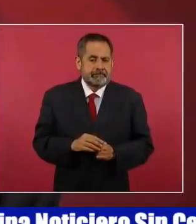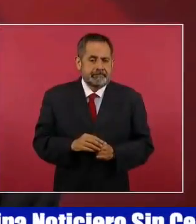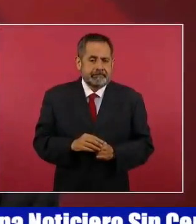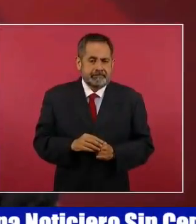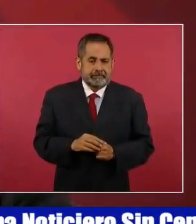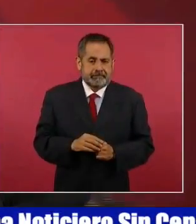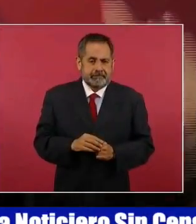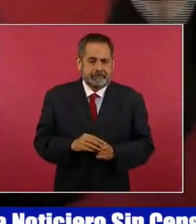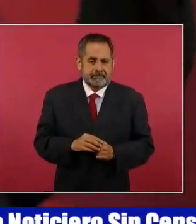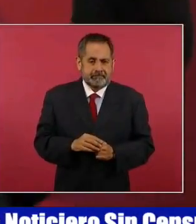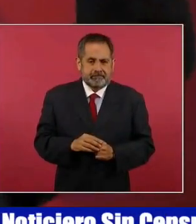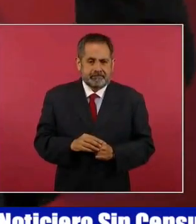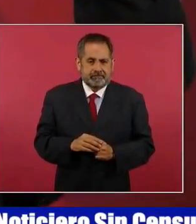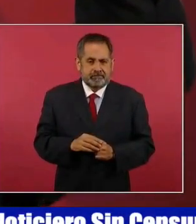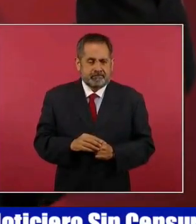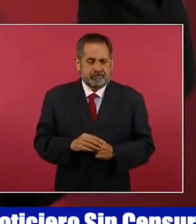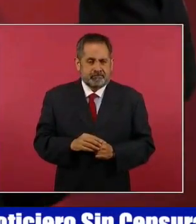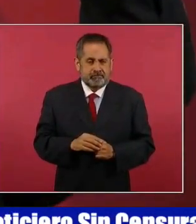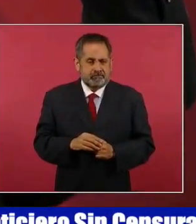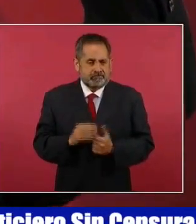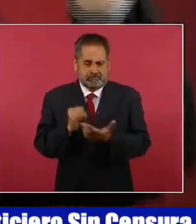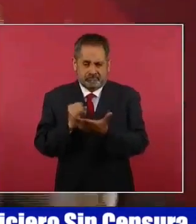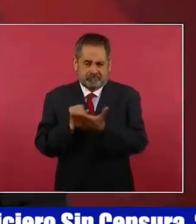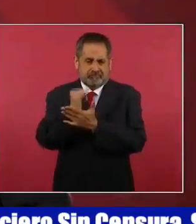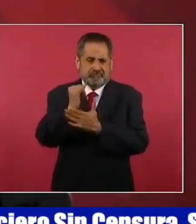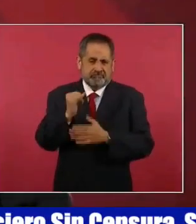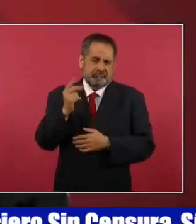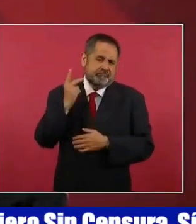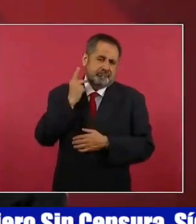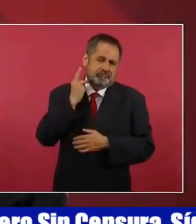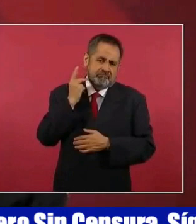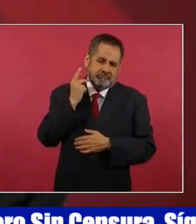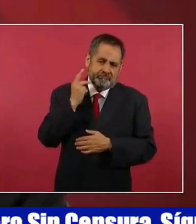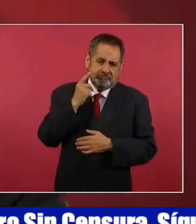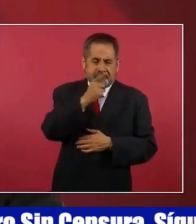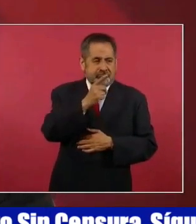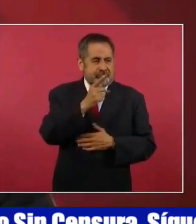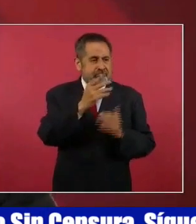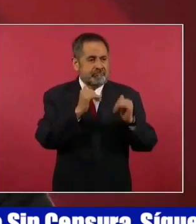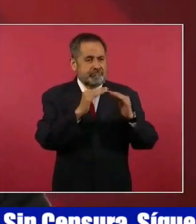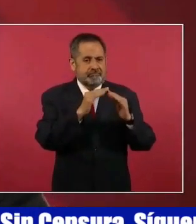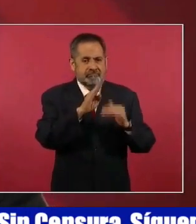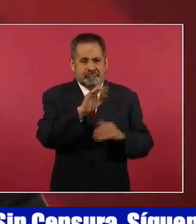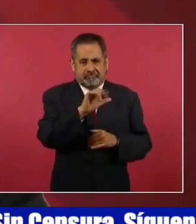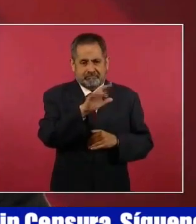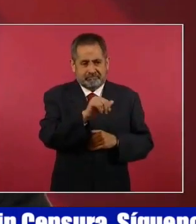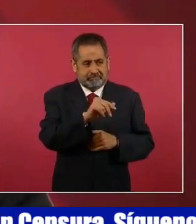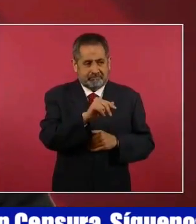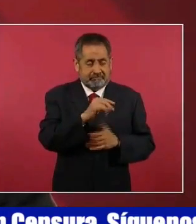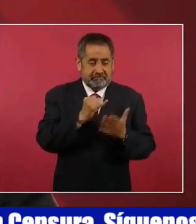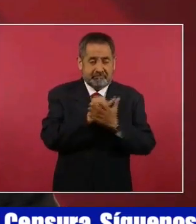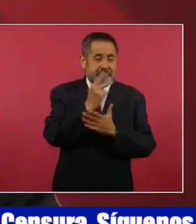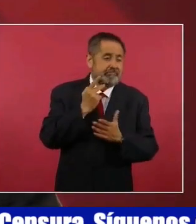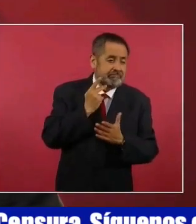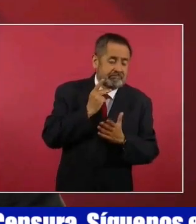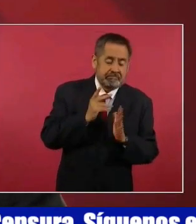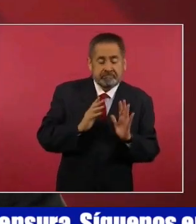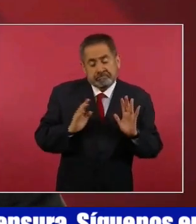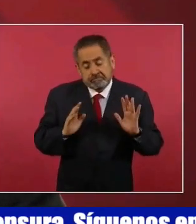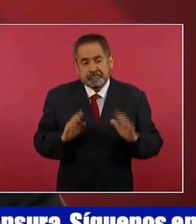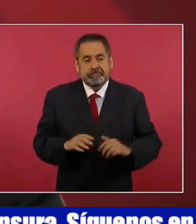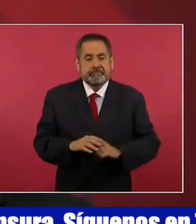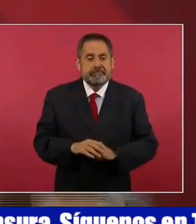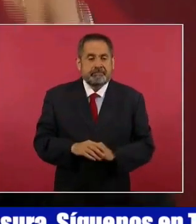los bots, con todos los community managers, con todos los columnistas chayoteados, no